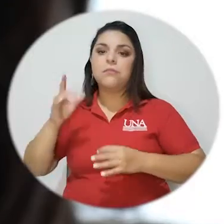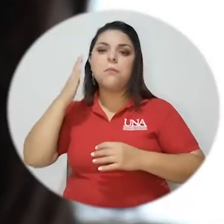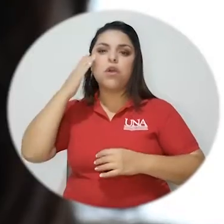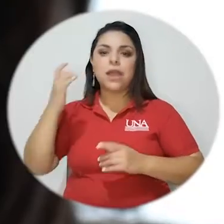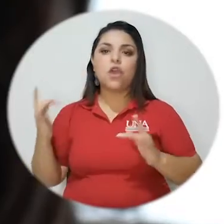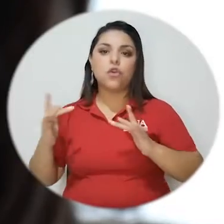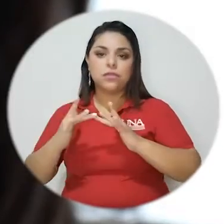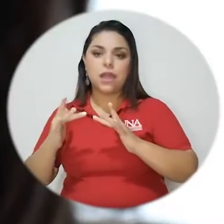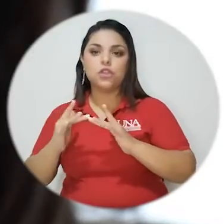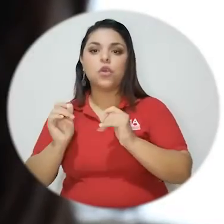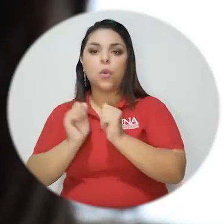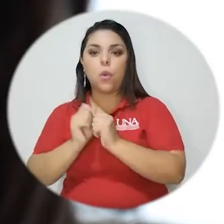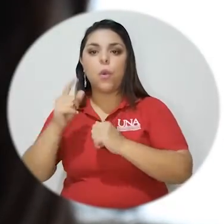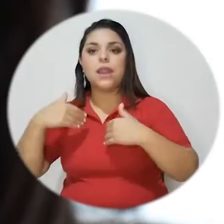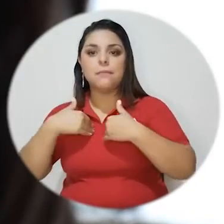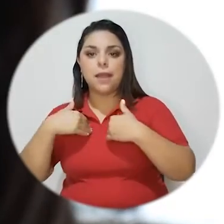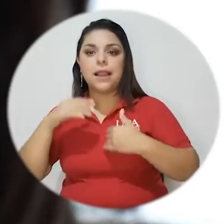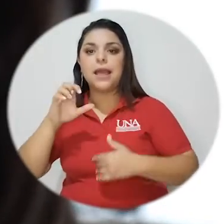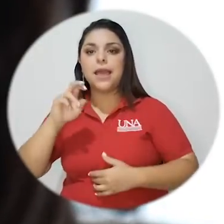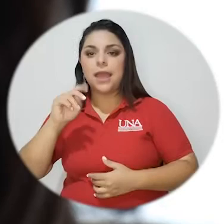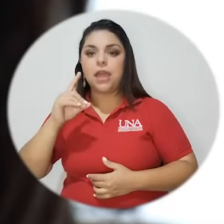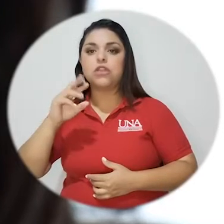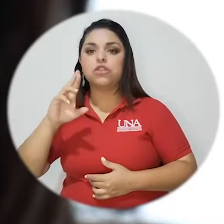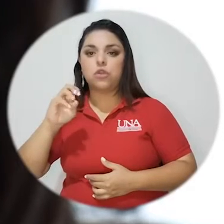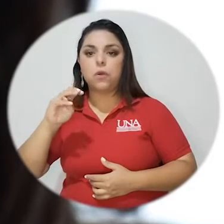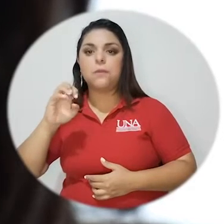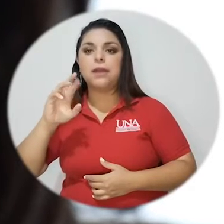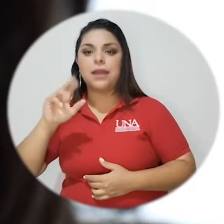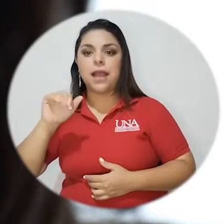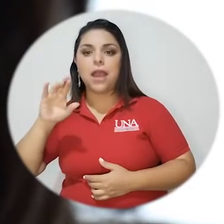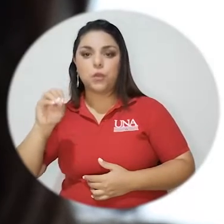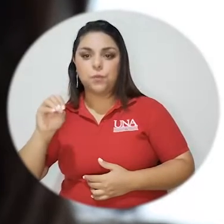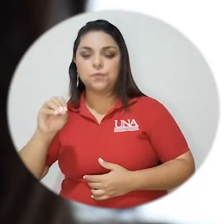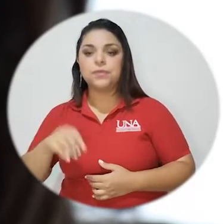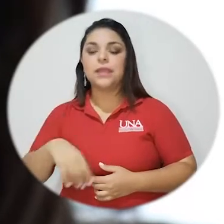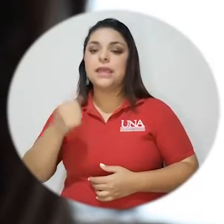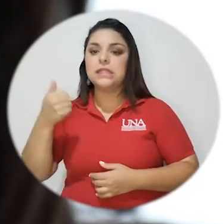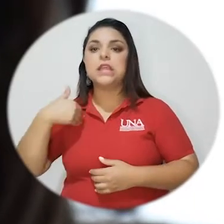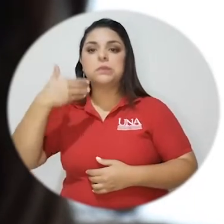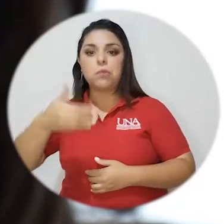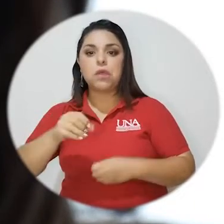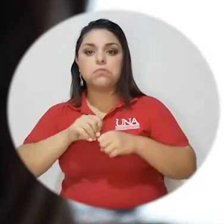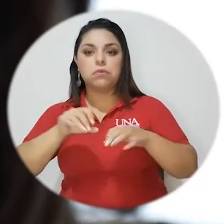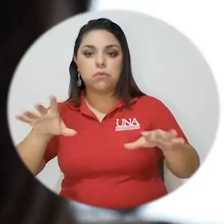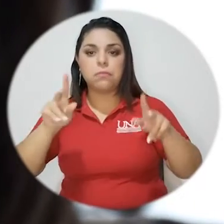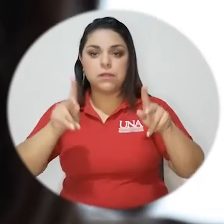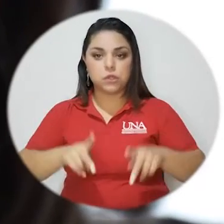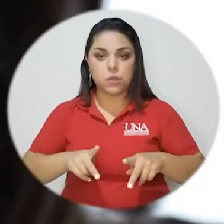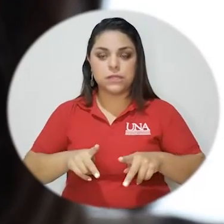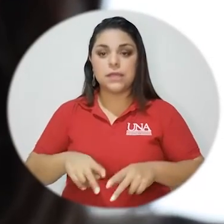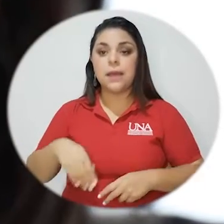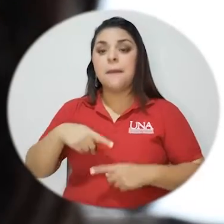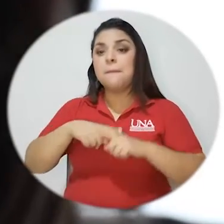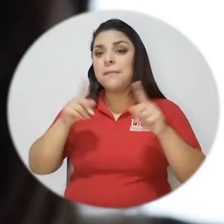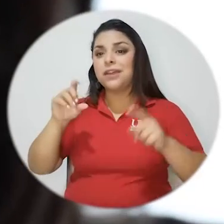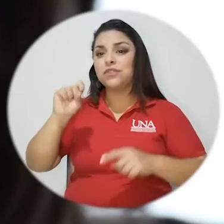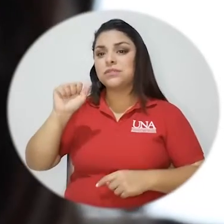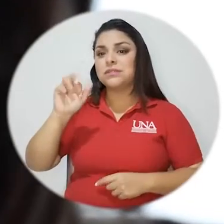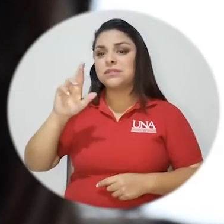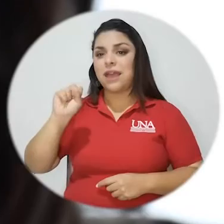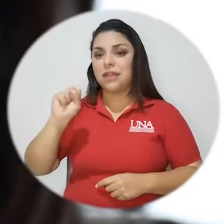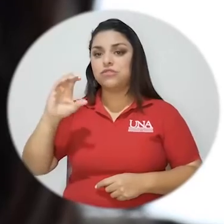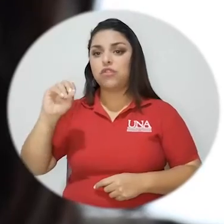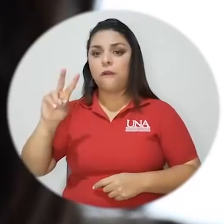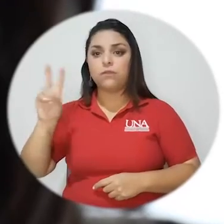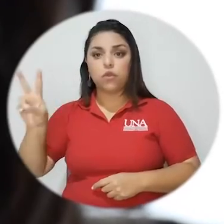dromedario y luego con algunas personas. SARS-CoV-2 ya, entonces lo decimos, es totalmente diferente. Es